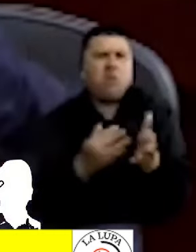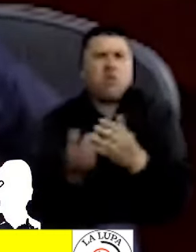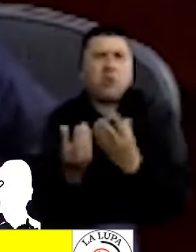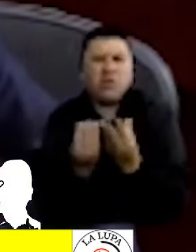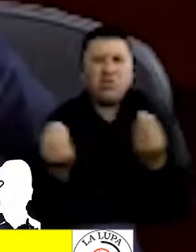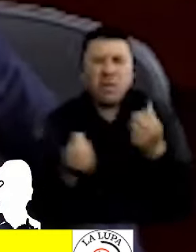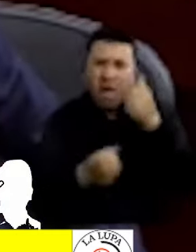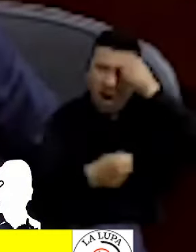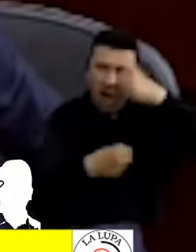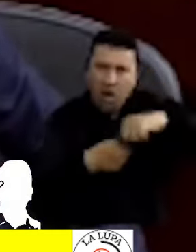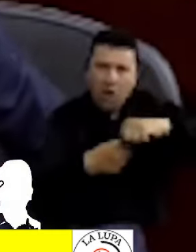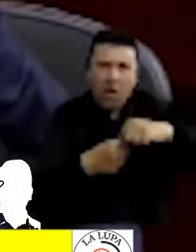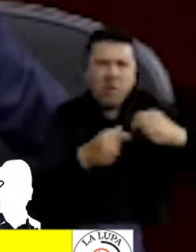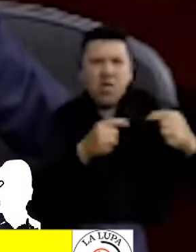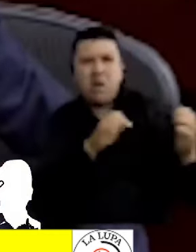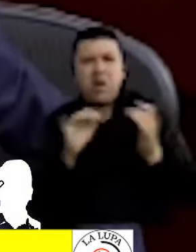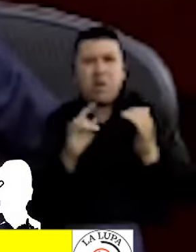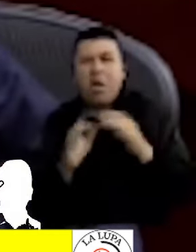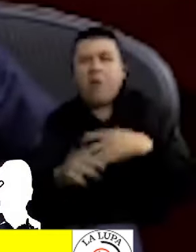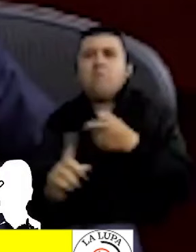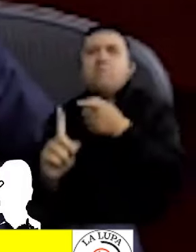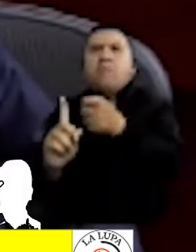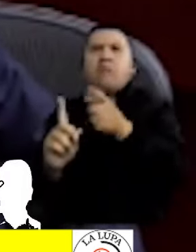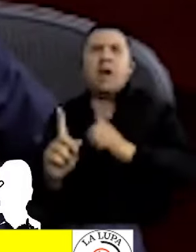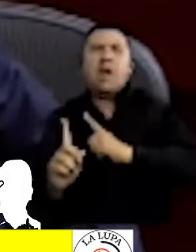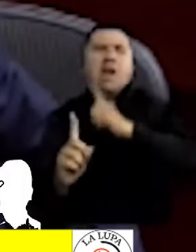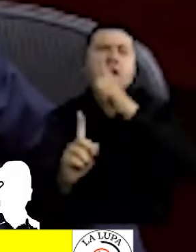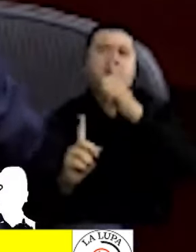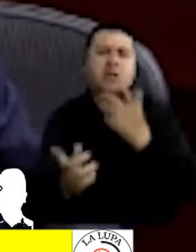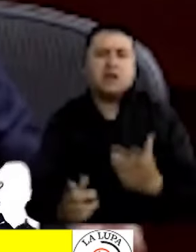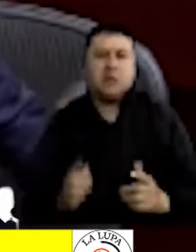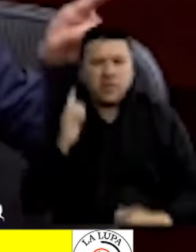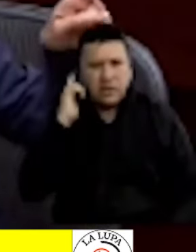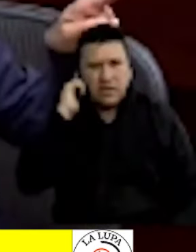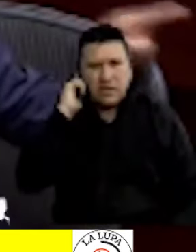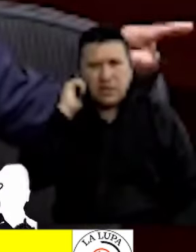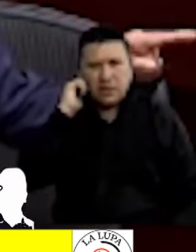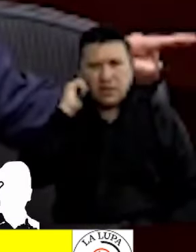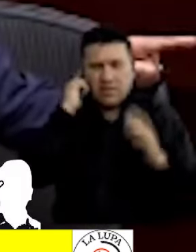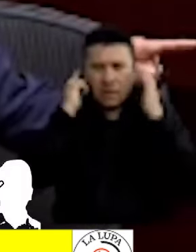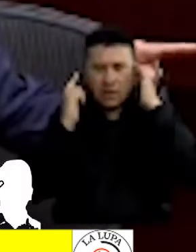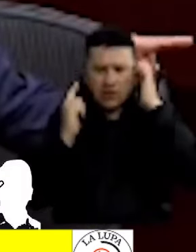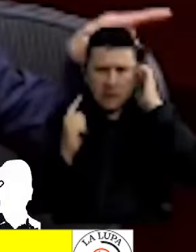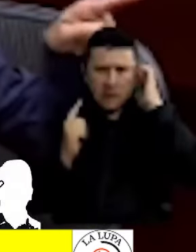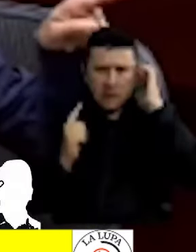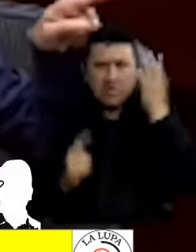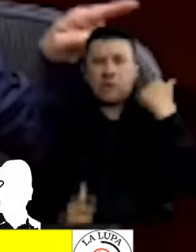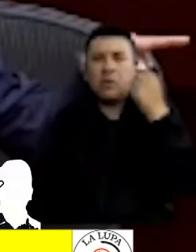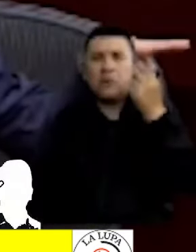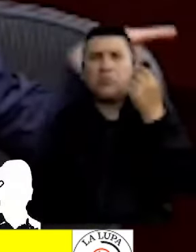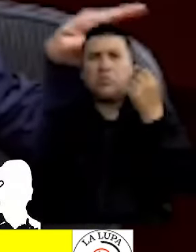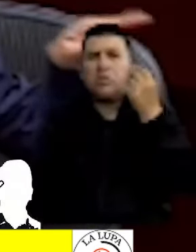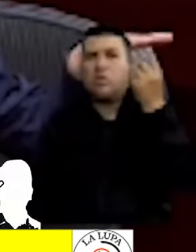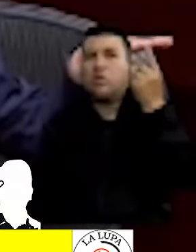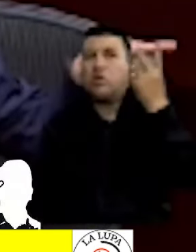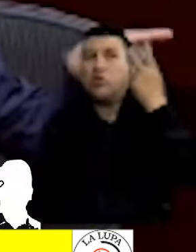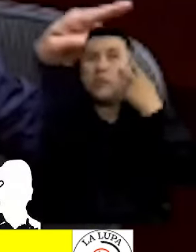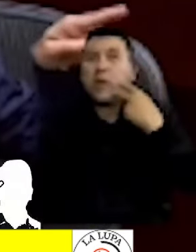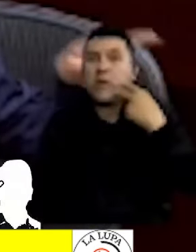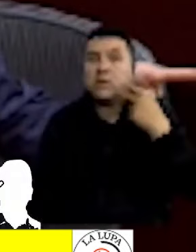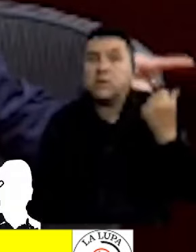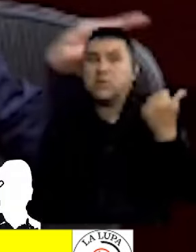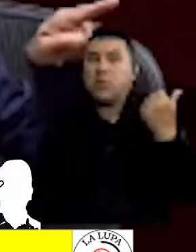Y no contento con estos, los desatados del ELN hace 2 días acaban de volar